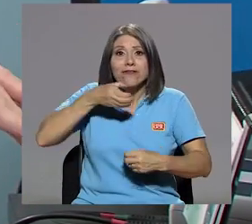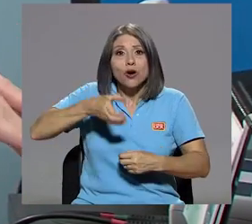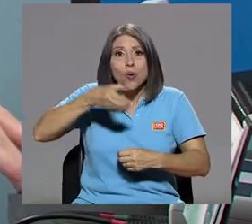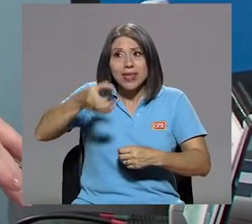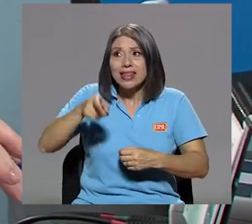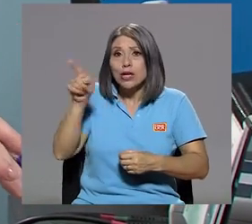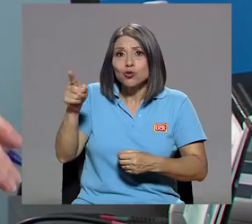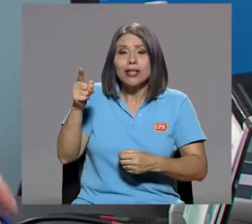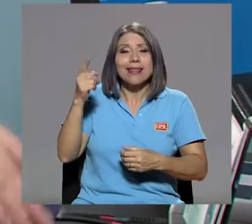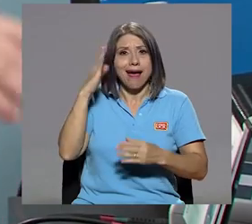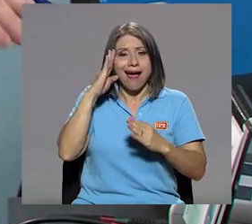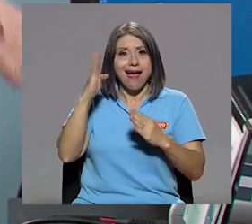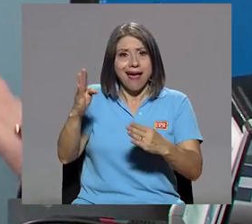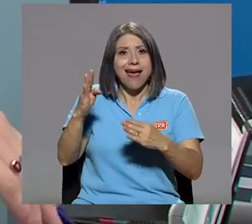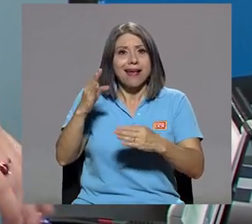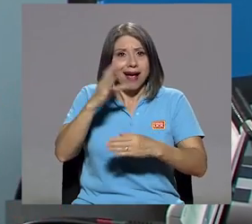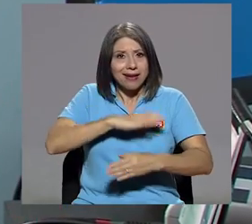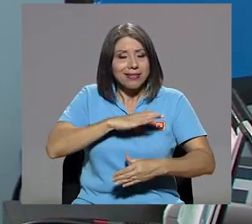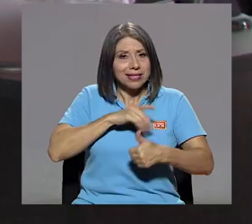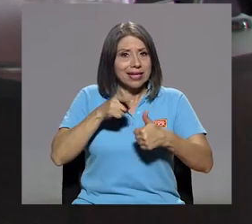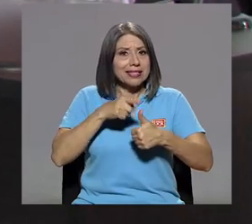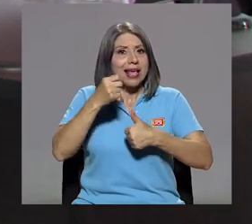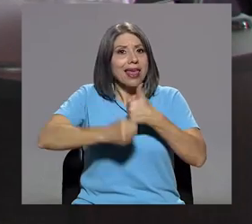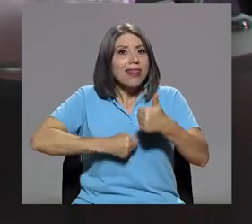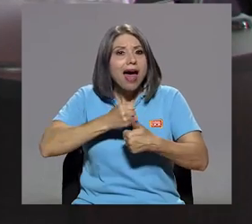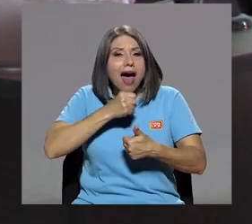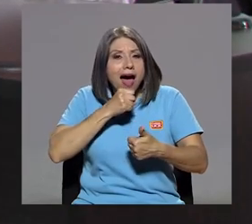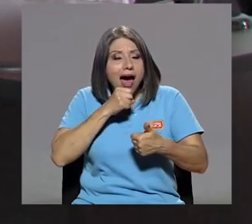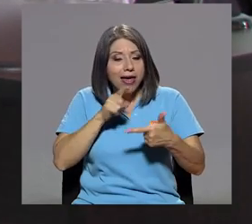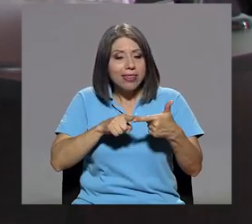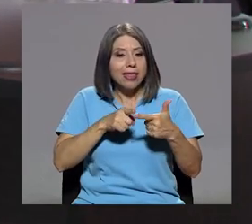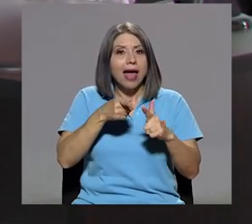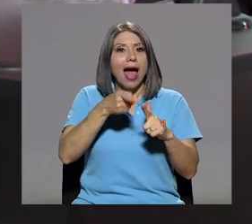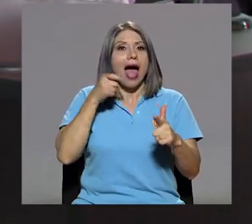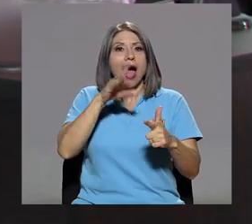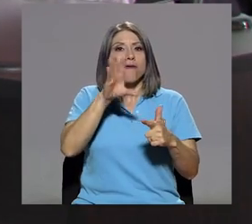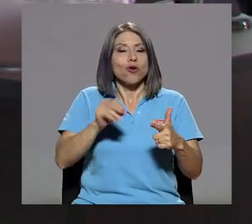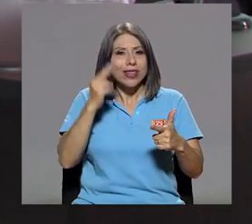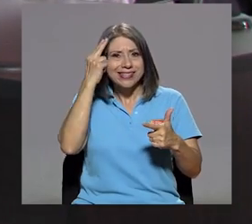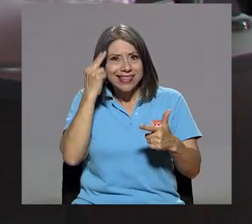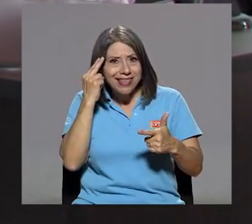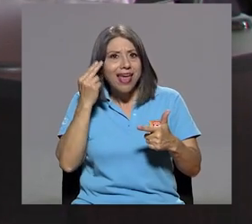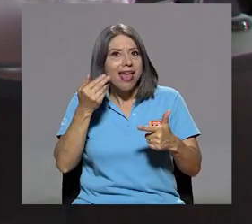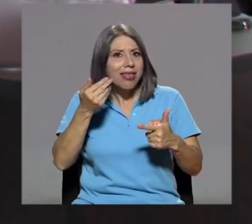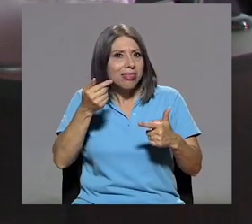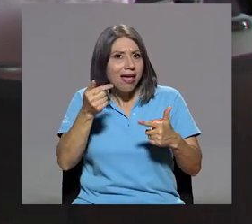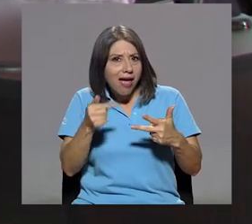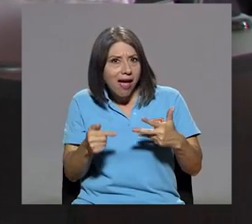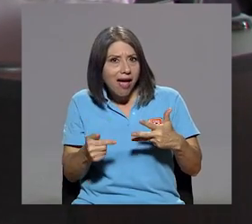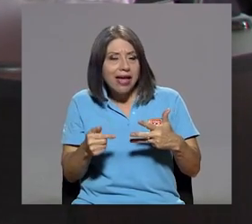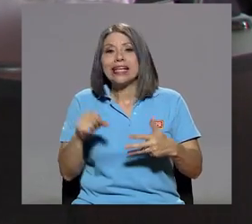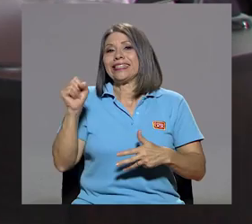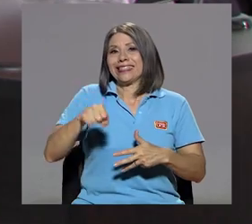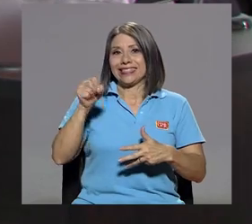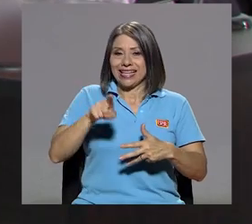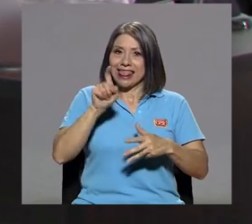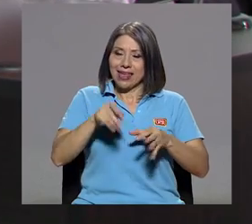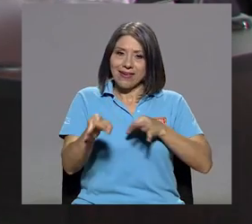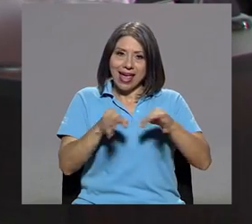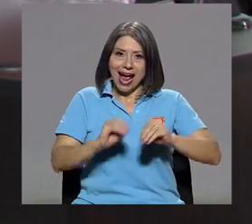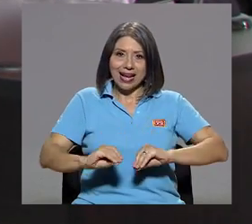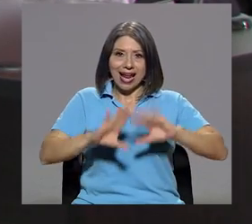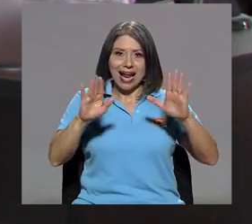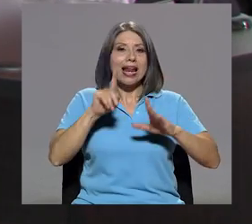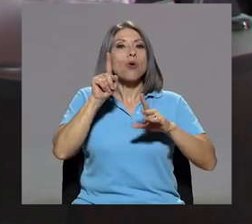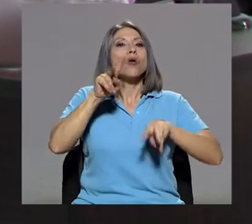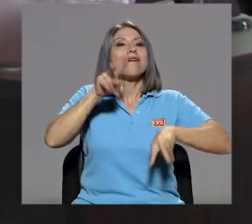otras características que nos acaba de decir, la edad, si la persona es afrodescendiente. Claro, sí hay que aclarar que existe una variante